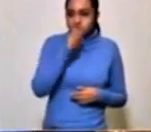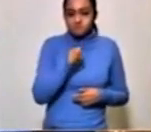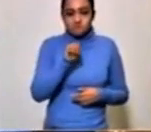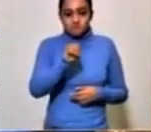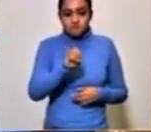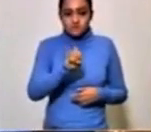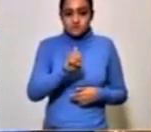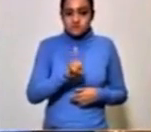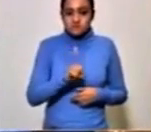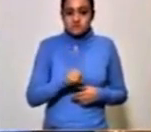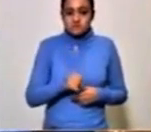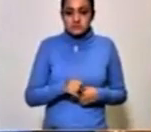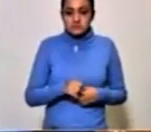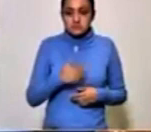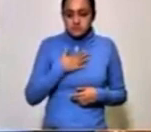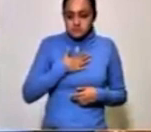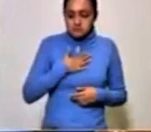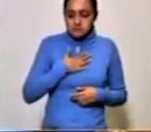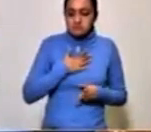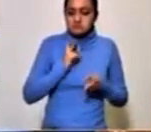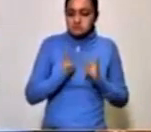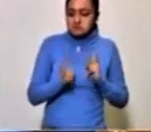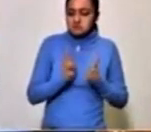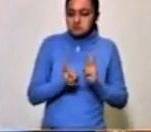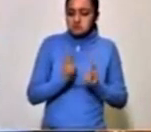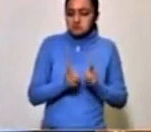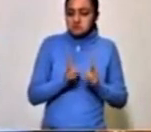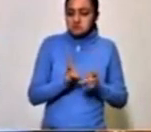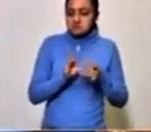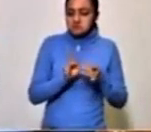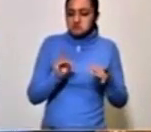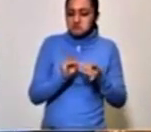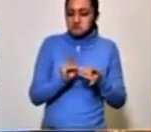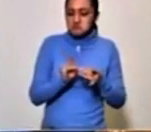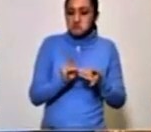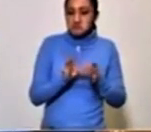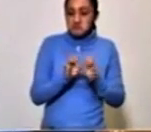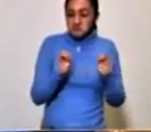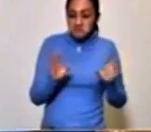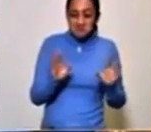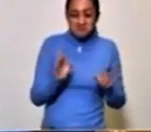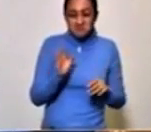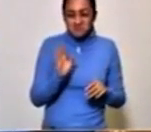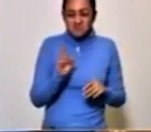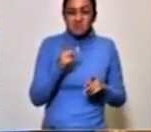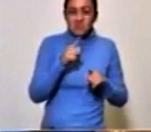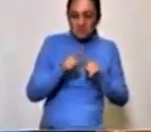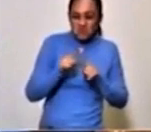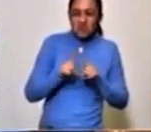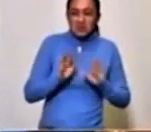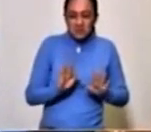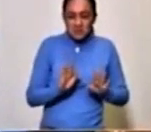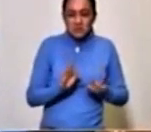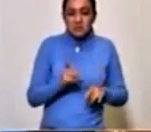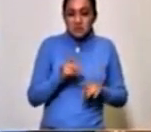Y he tenido pláticas no concretas, pero sí diversas pláticas de